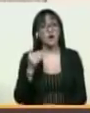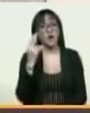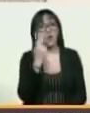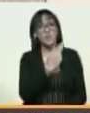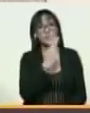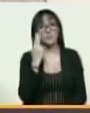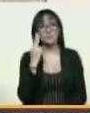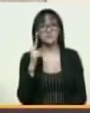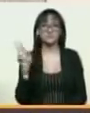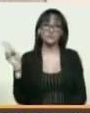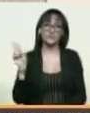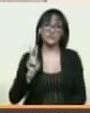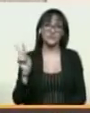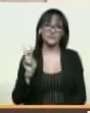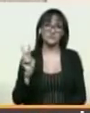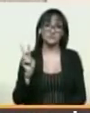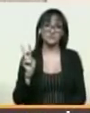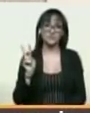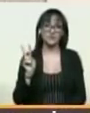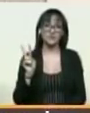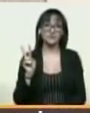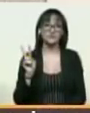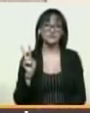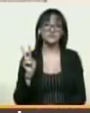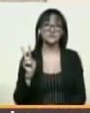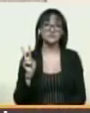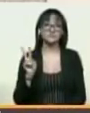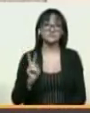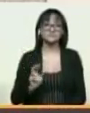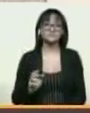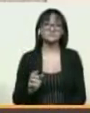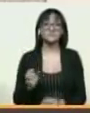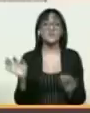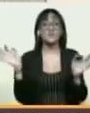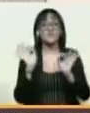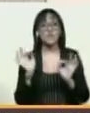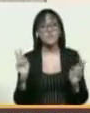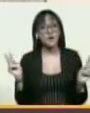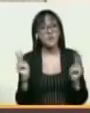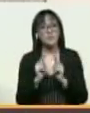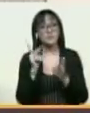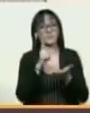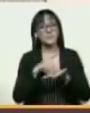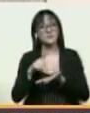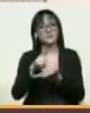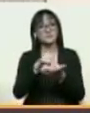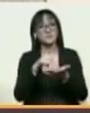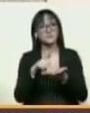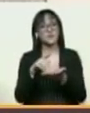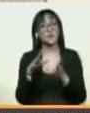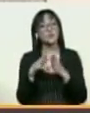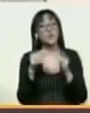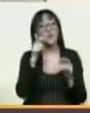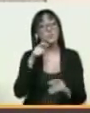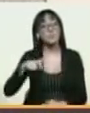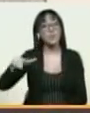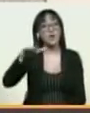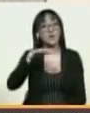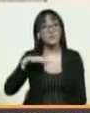de Venezuela en el multilateralismo como mecanismo de encuentro y participación de los pueblos. Así